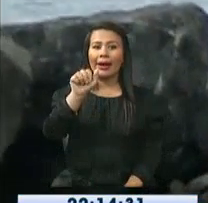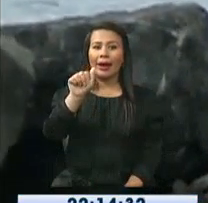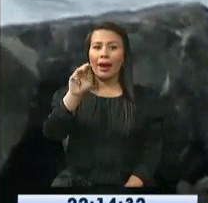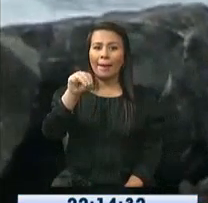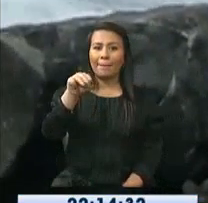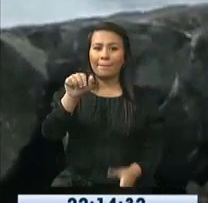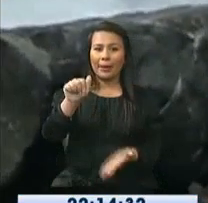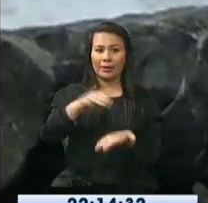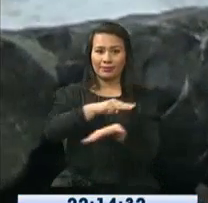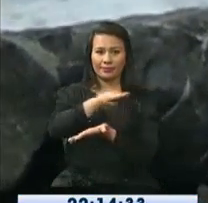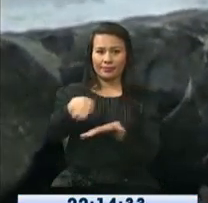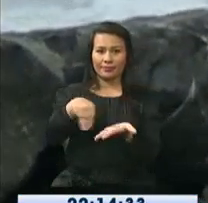wendy delgado